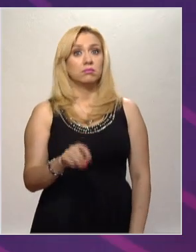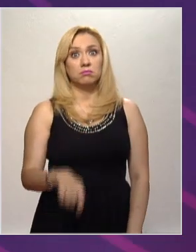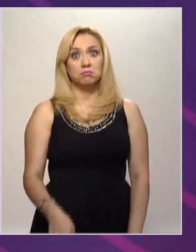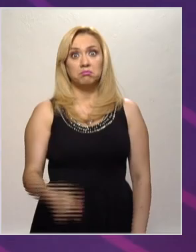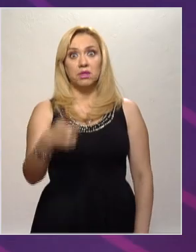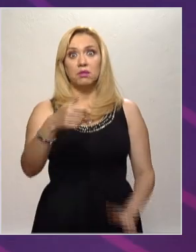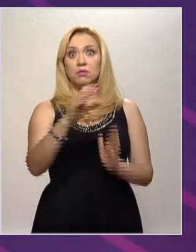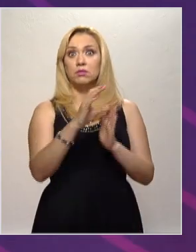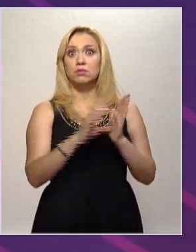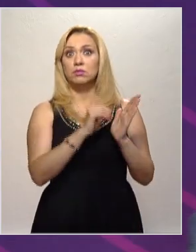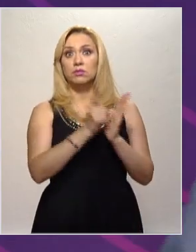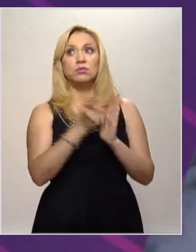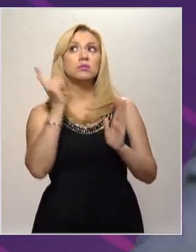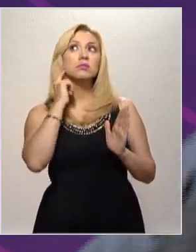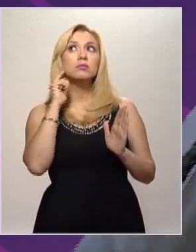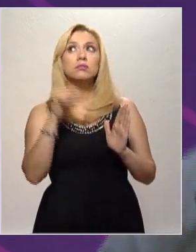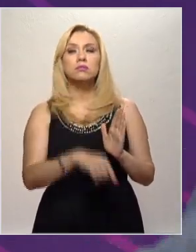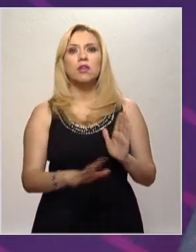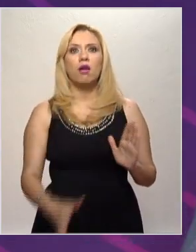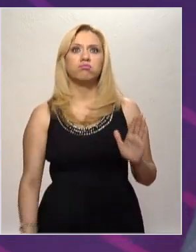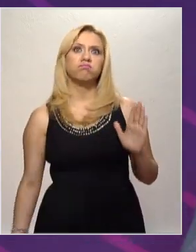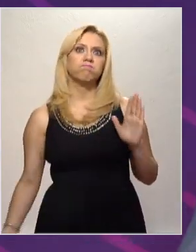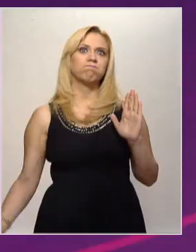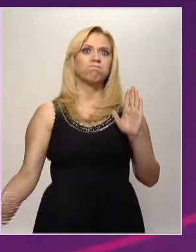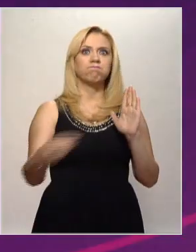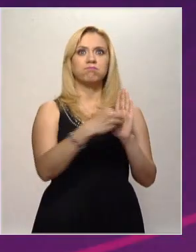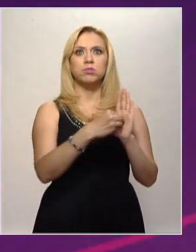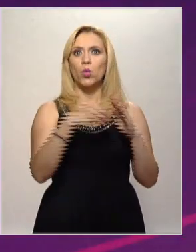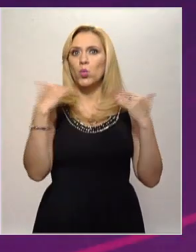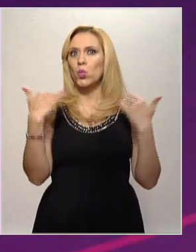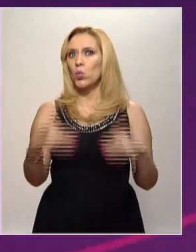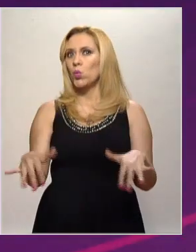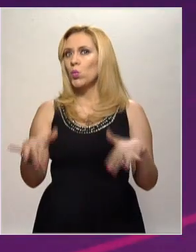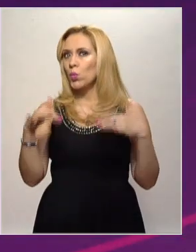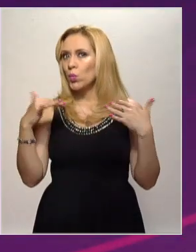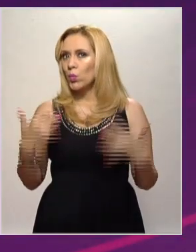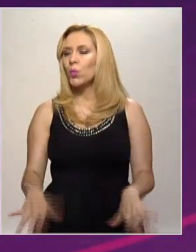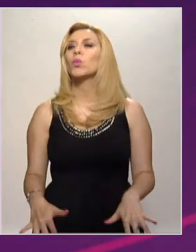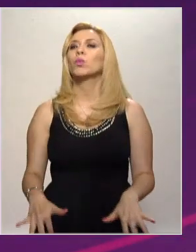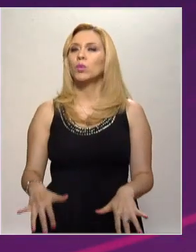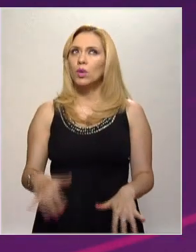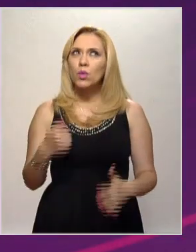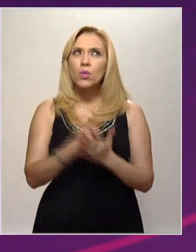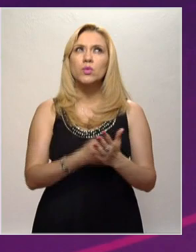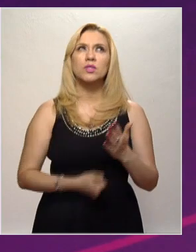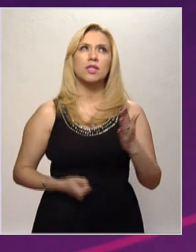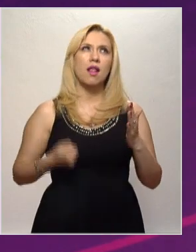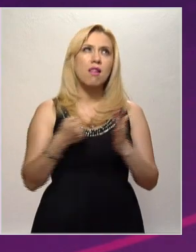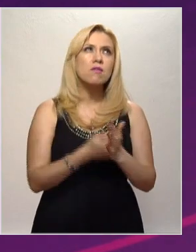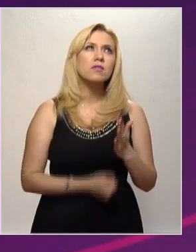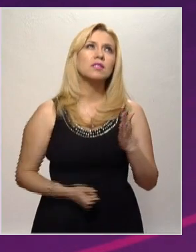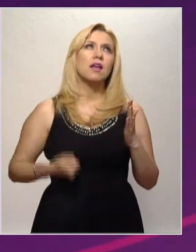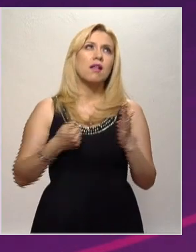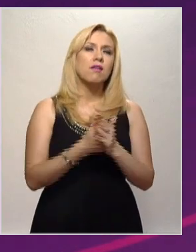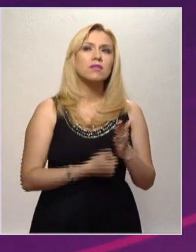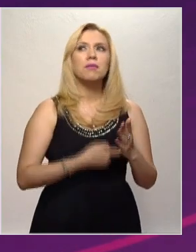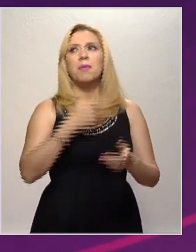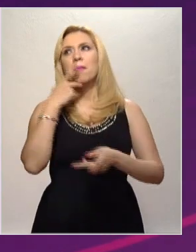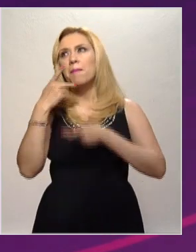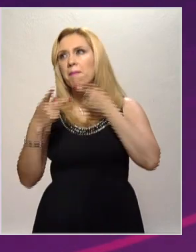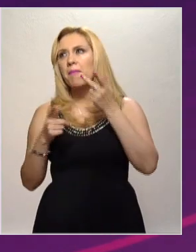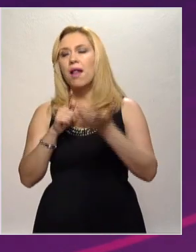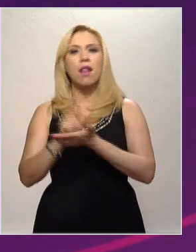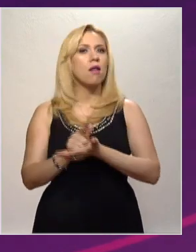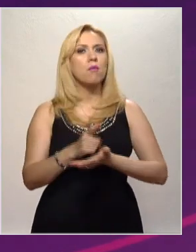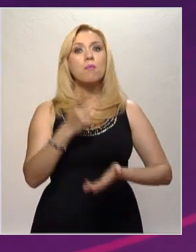de la que se tenga noticia que eleva a ese rango, insisto, en esta lucha política, porque no es solo una discusión teórica o jurídica,